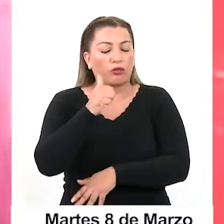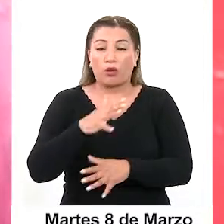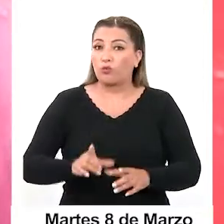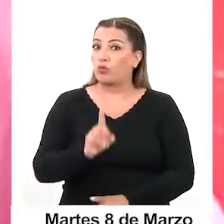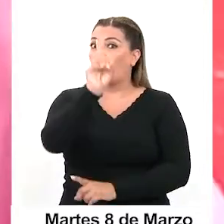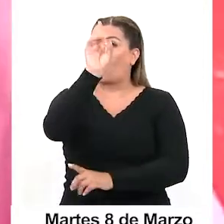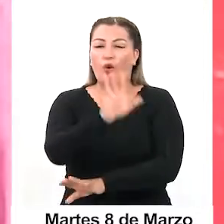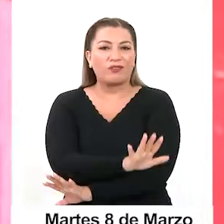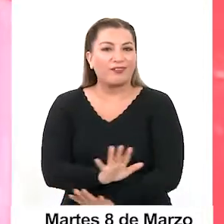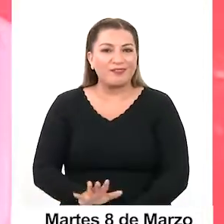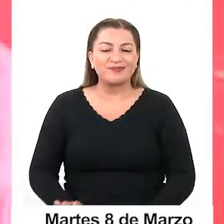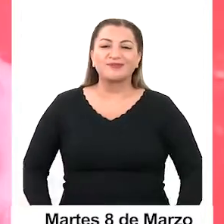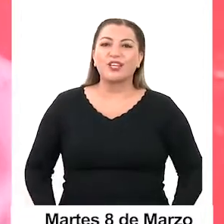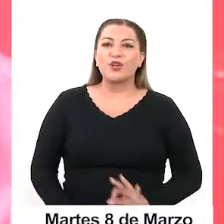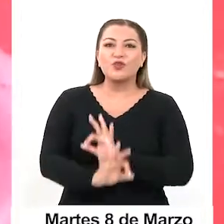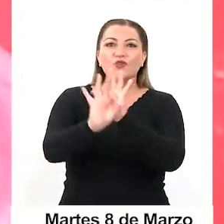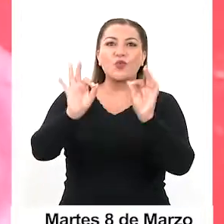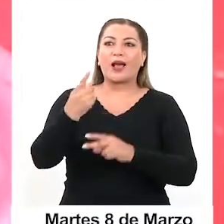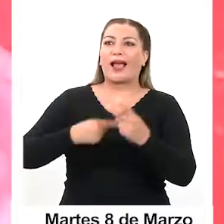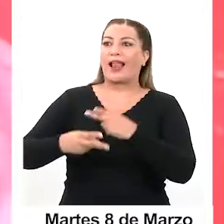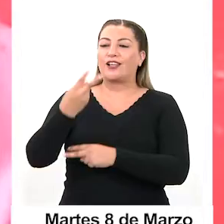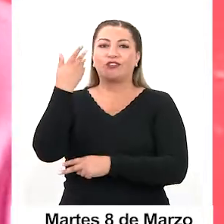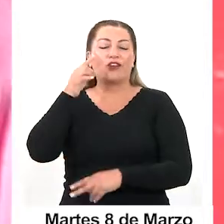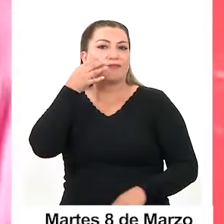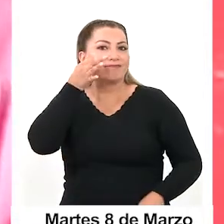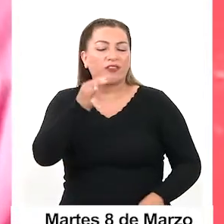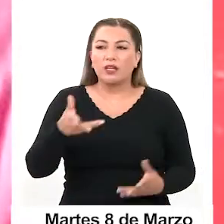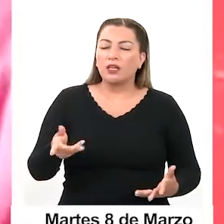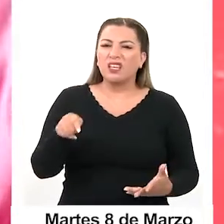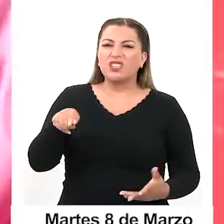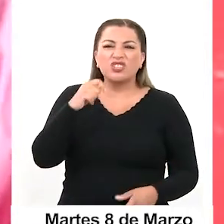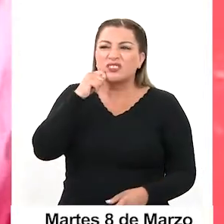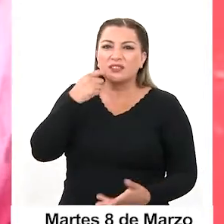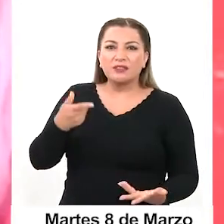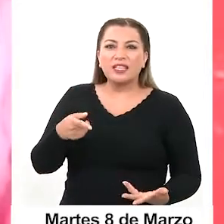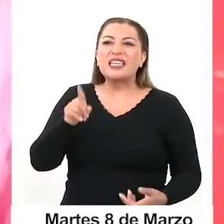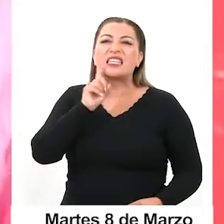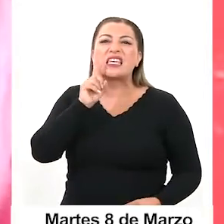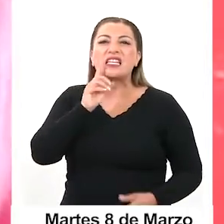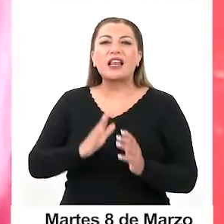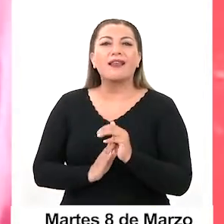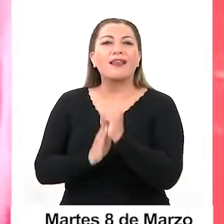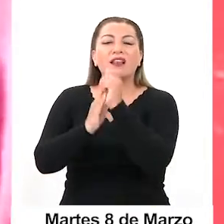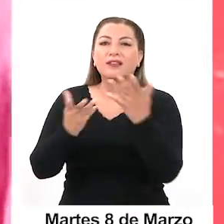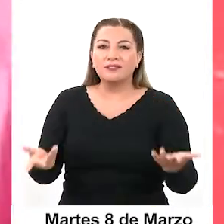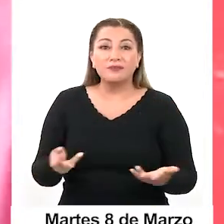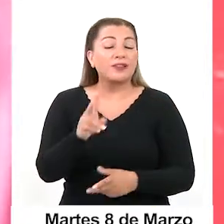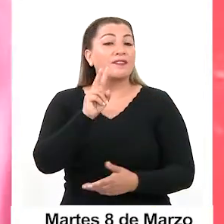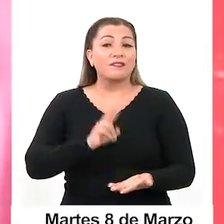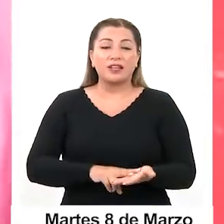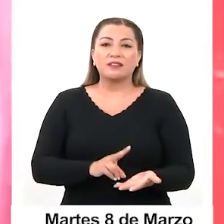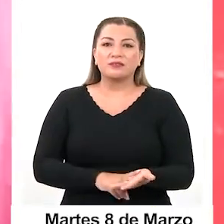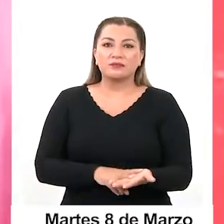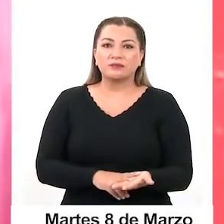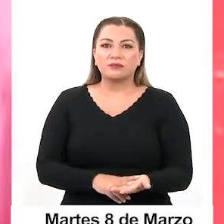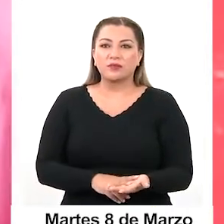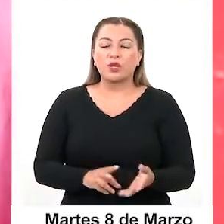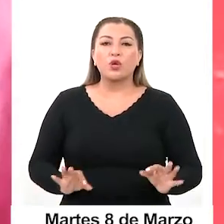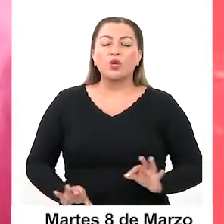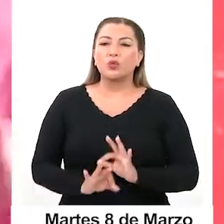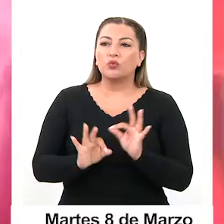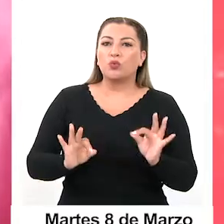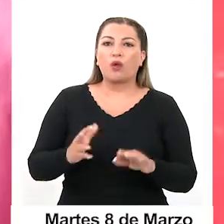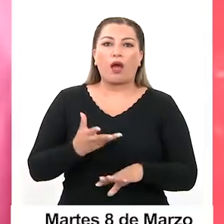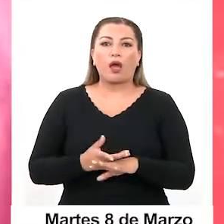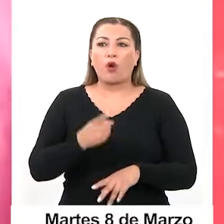cosa inédita, insólita, digamos, que no habíamos visto nunca, pero uno decía, bueno, ¿y esto quién lo conduce, quién lo maneja? Porque la verdad es que no se veían